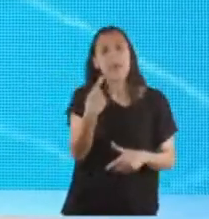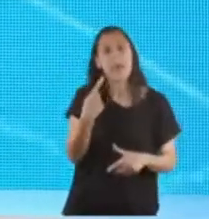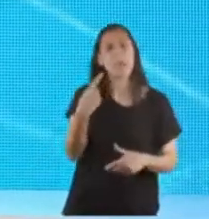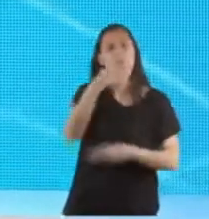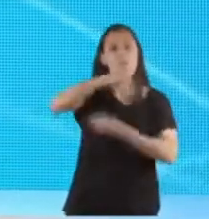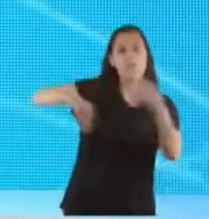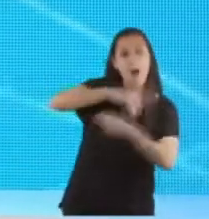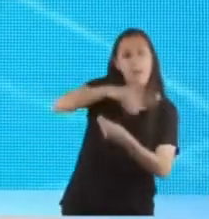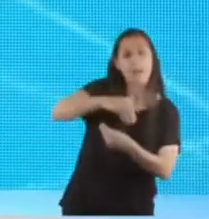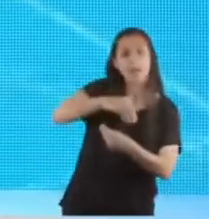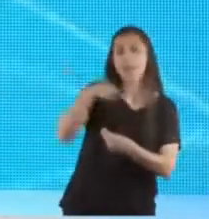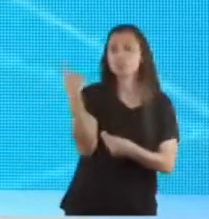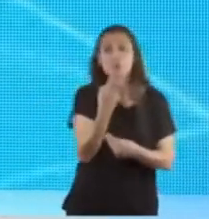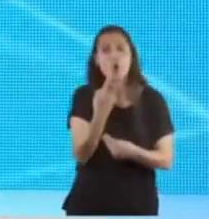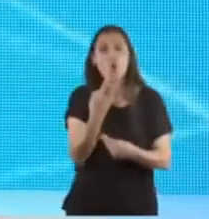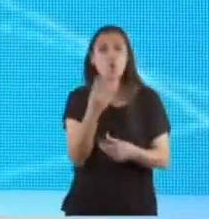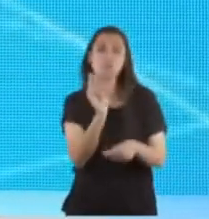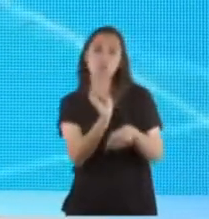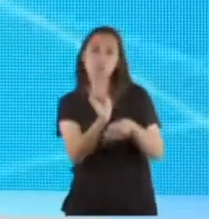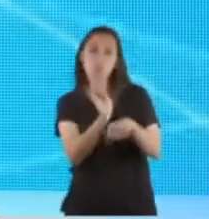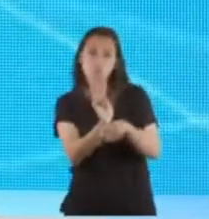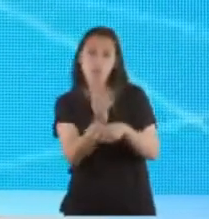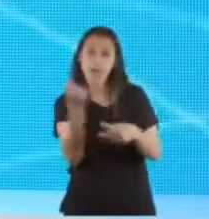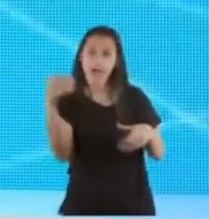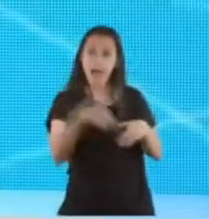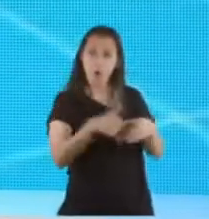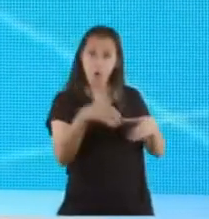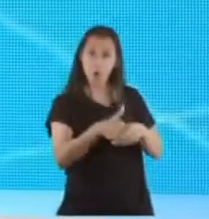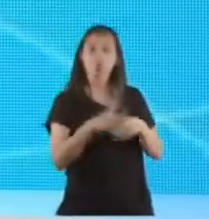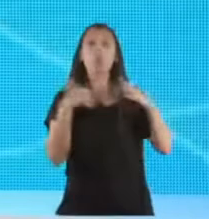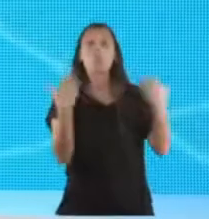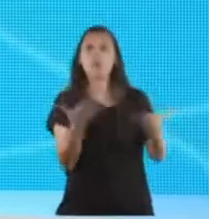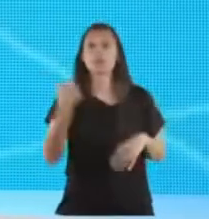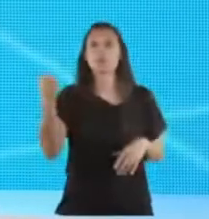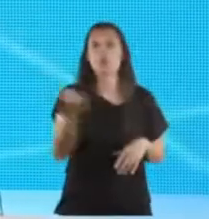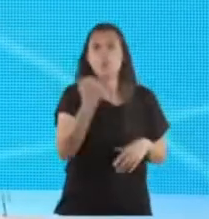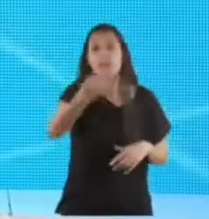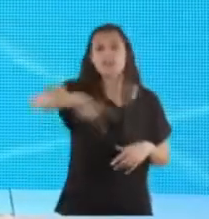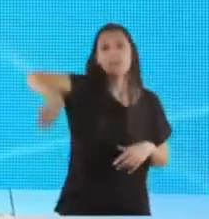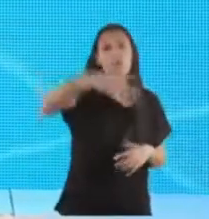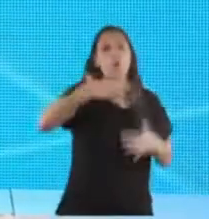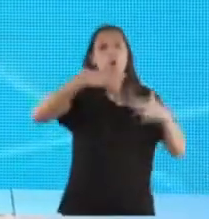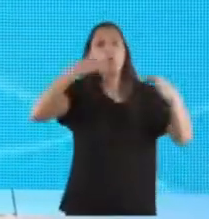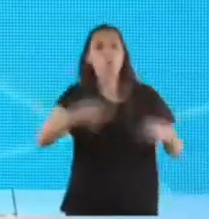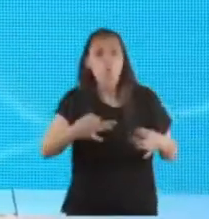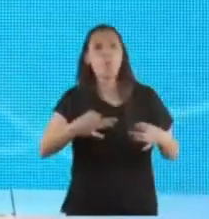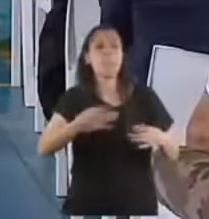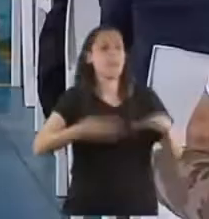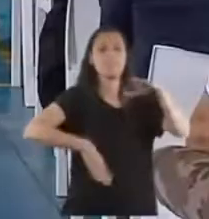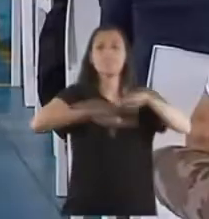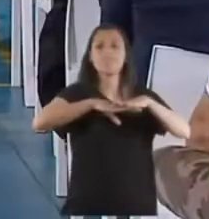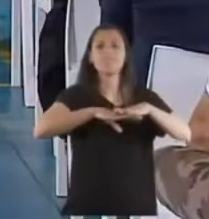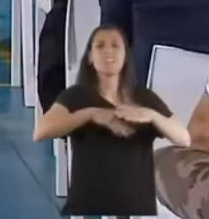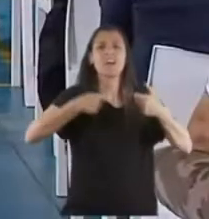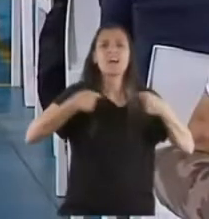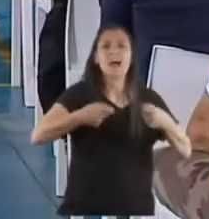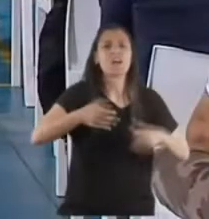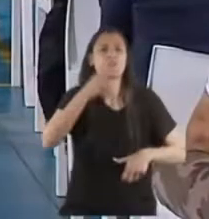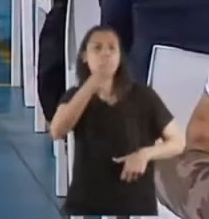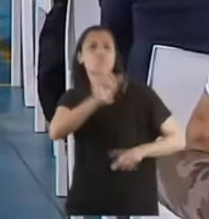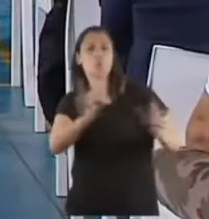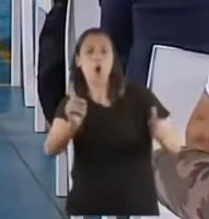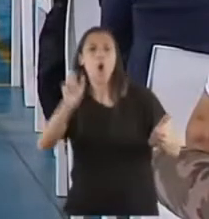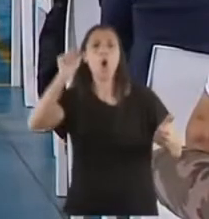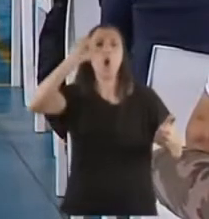familias ahorremos. Y para eso es importante cumplir con los límites de gasto, no gastar de más en la luz,